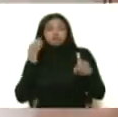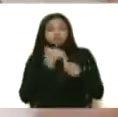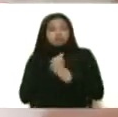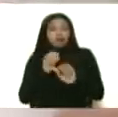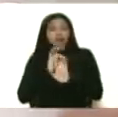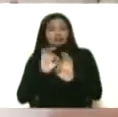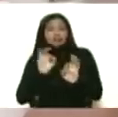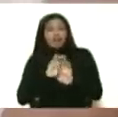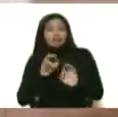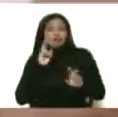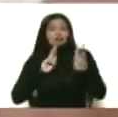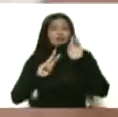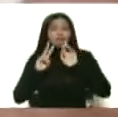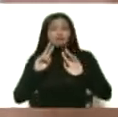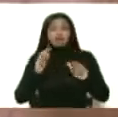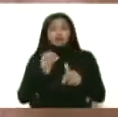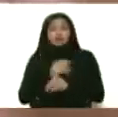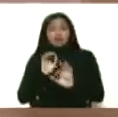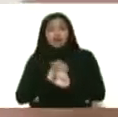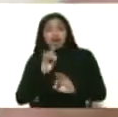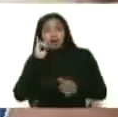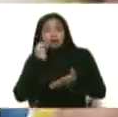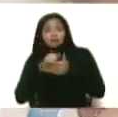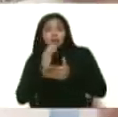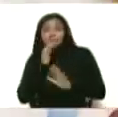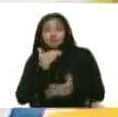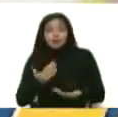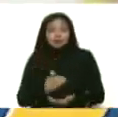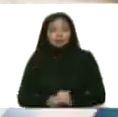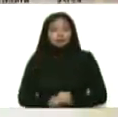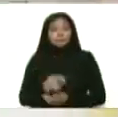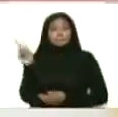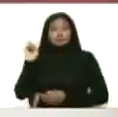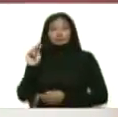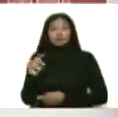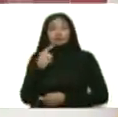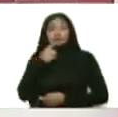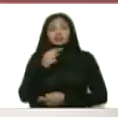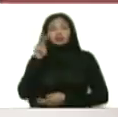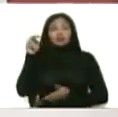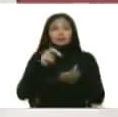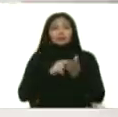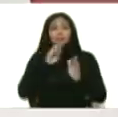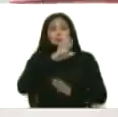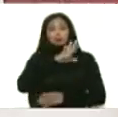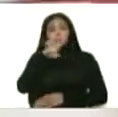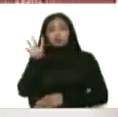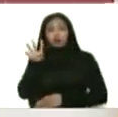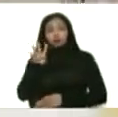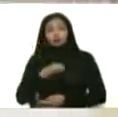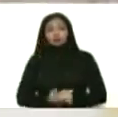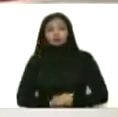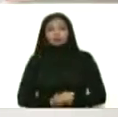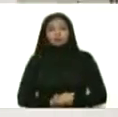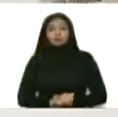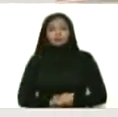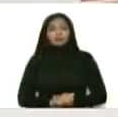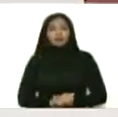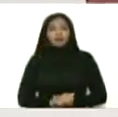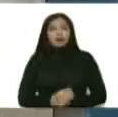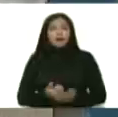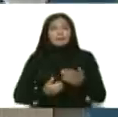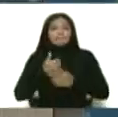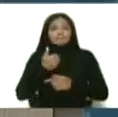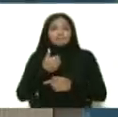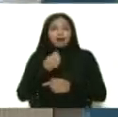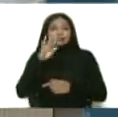las autoridades sanitarias y por el gobierno de Colombia. Colombia refiere 2.054 casos. Multipliquen eso por 5 para